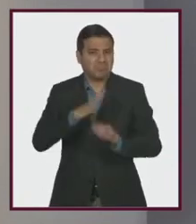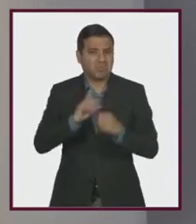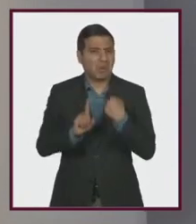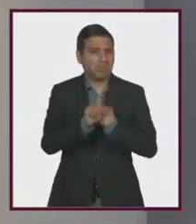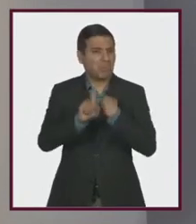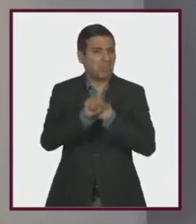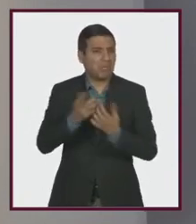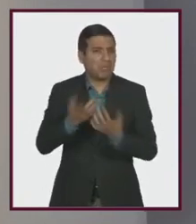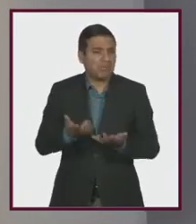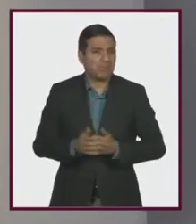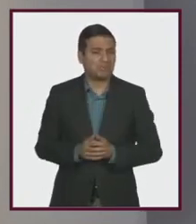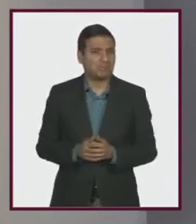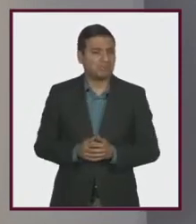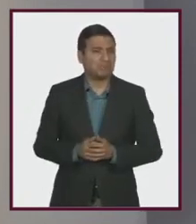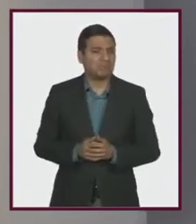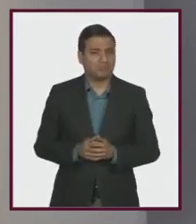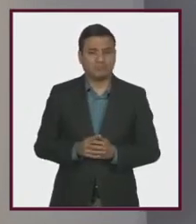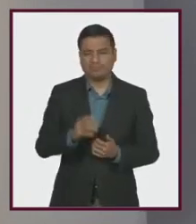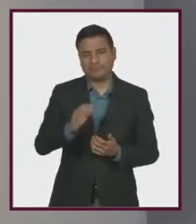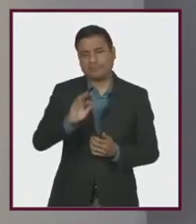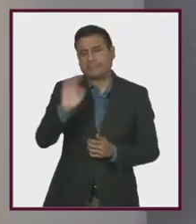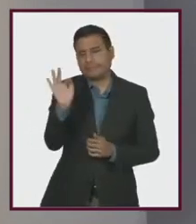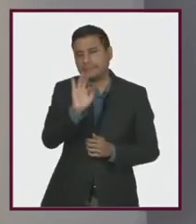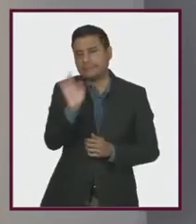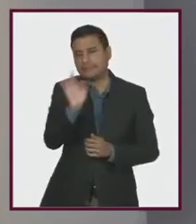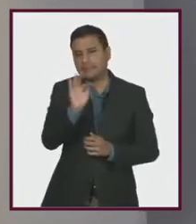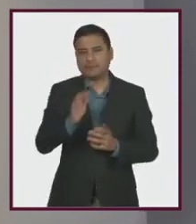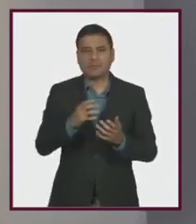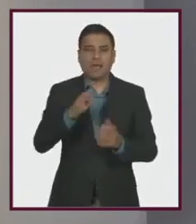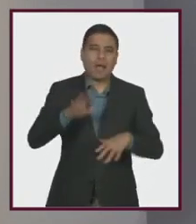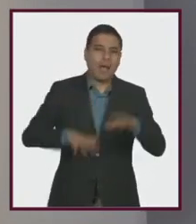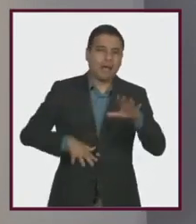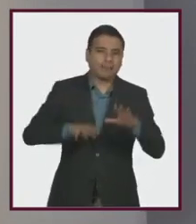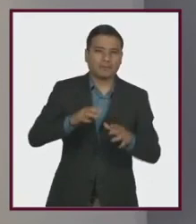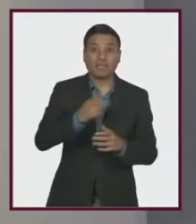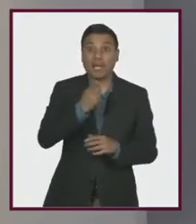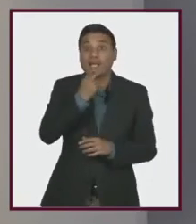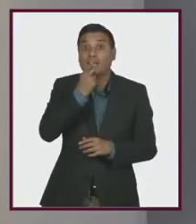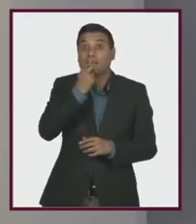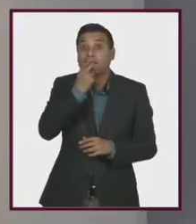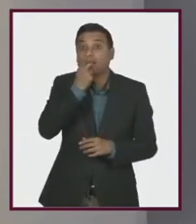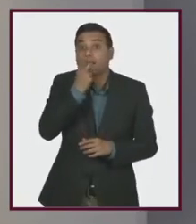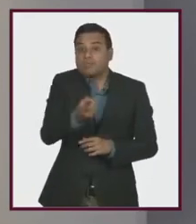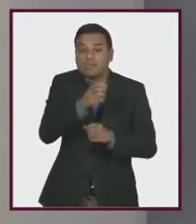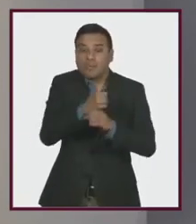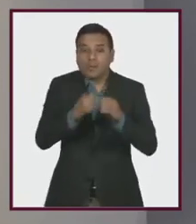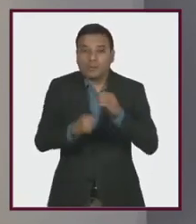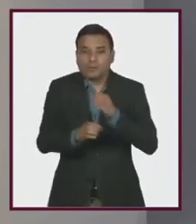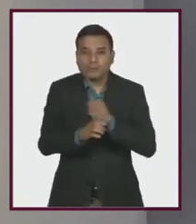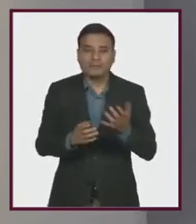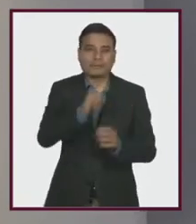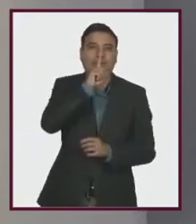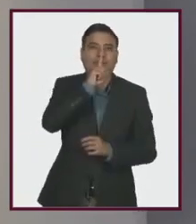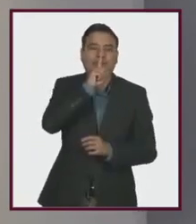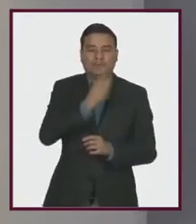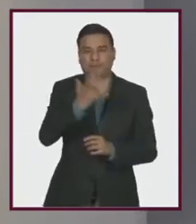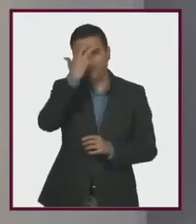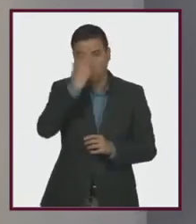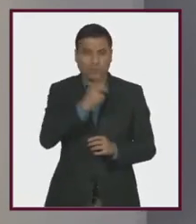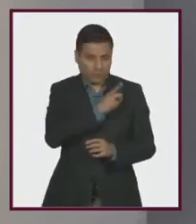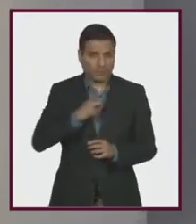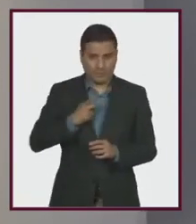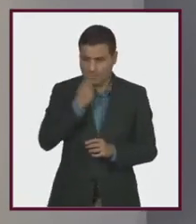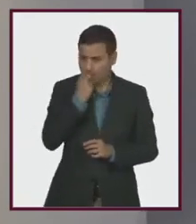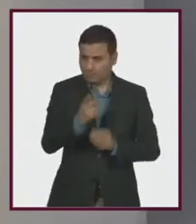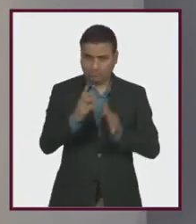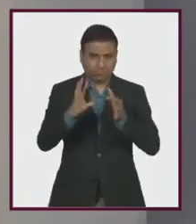tal, ¿no? O sea, habrá cosas que no nos guste nombrar y que tengamos que nombrarlas para poder atacarlas. Esa es la primera